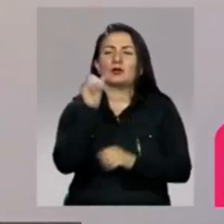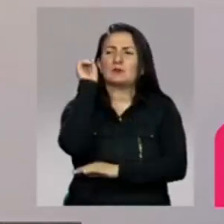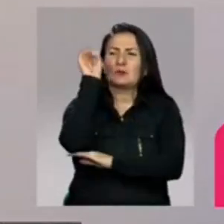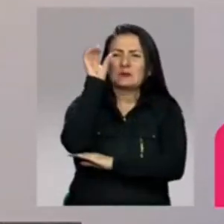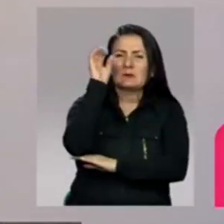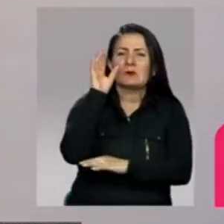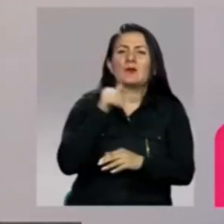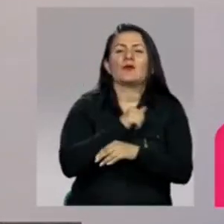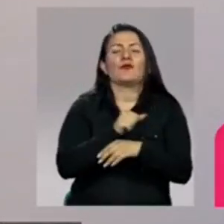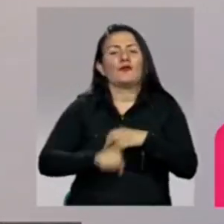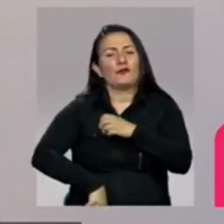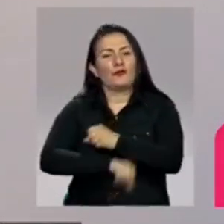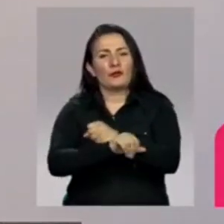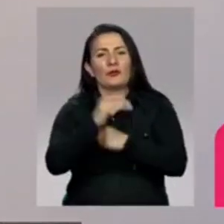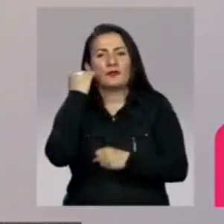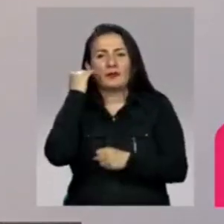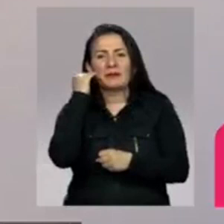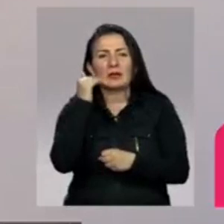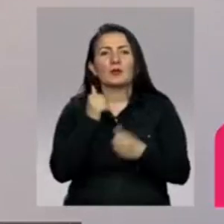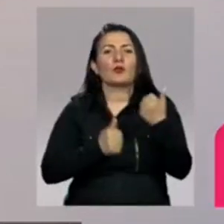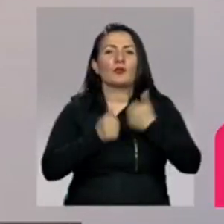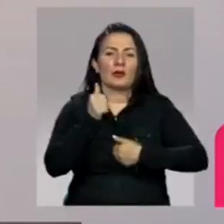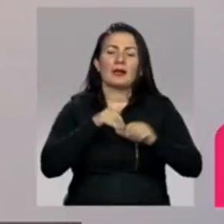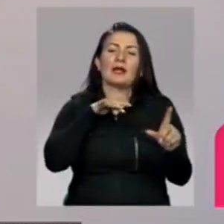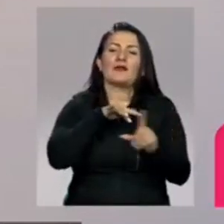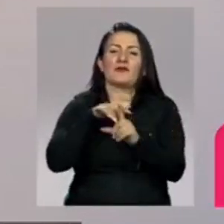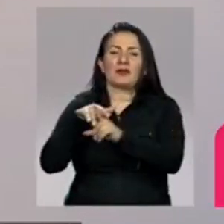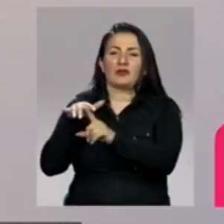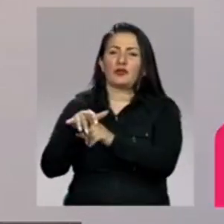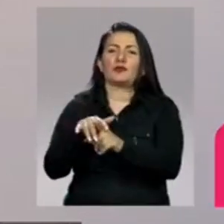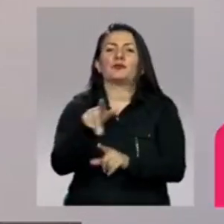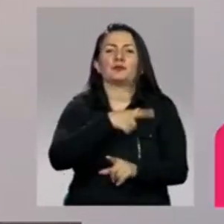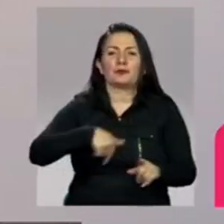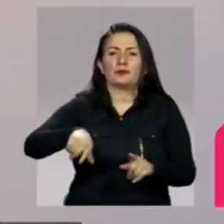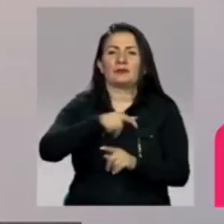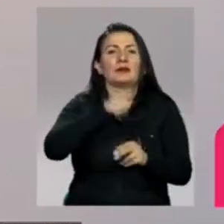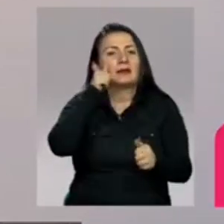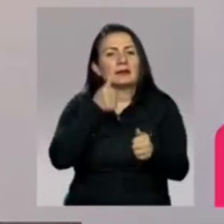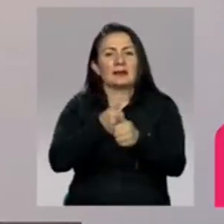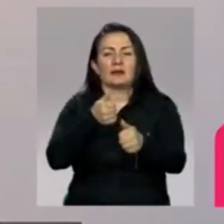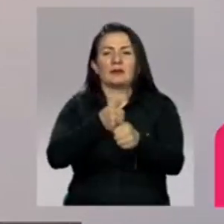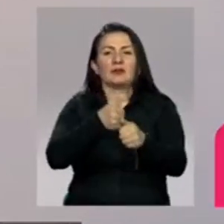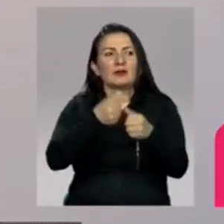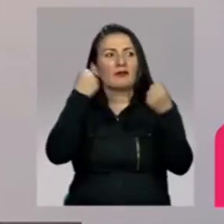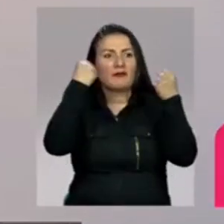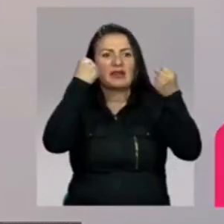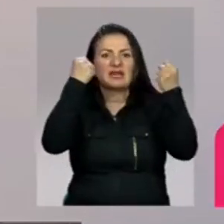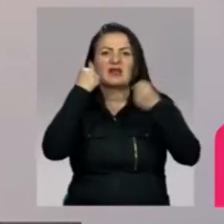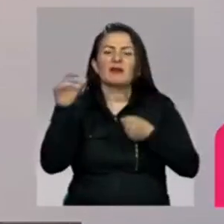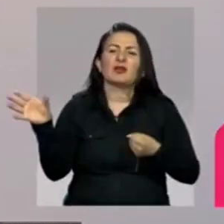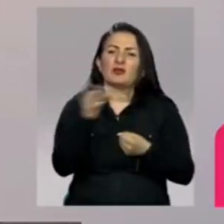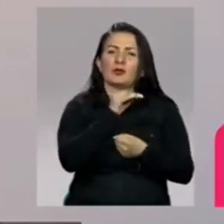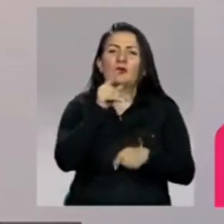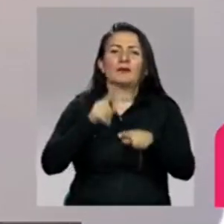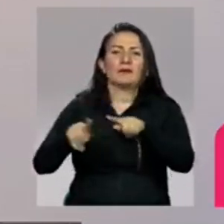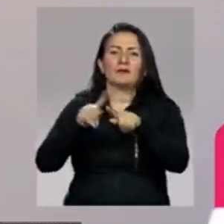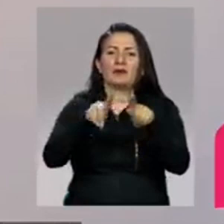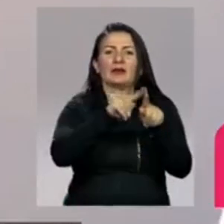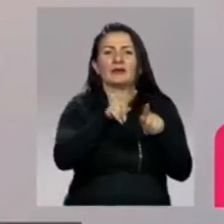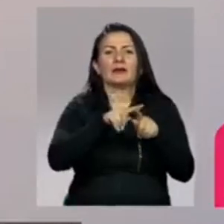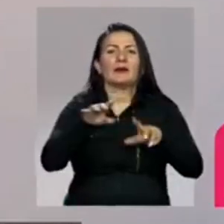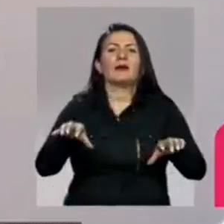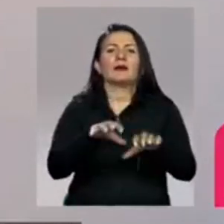le ha dado al fútbol femenino, que tiene un efecto directo en el seguimiento y la fanaticada de cierta manera que se pueda generar,